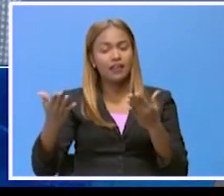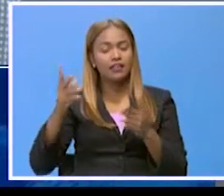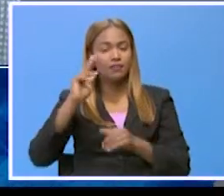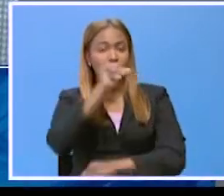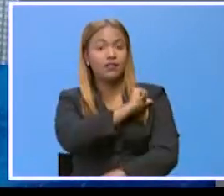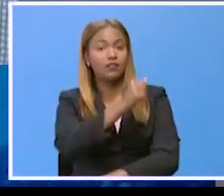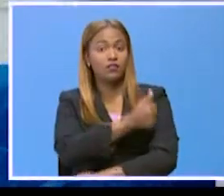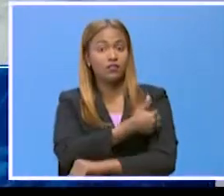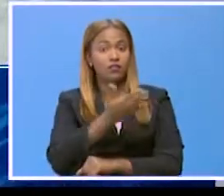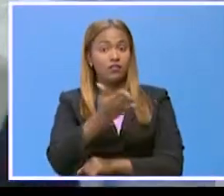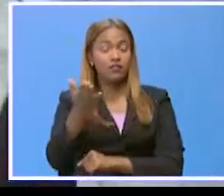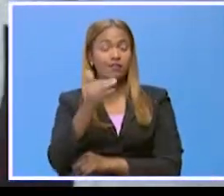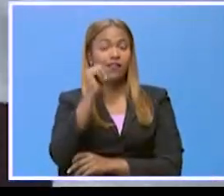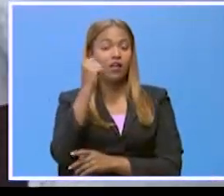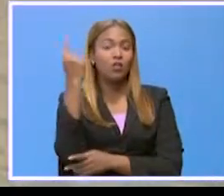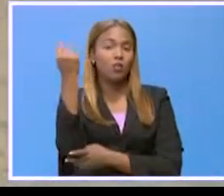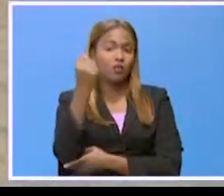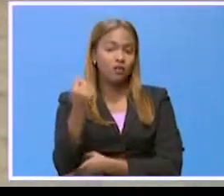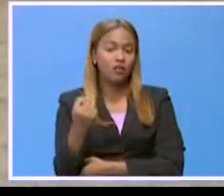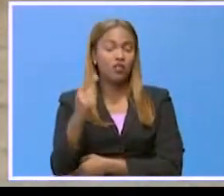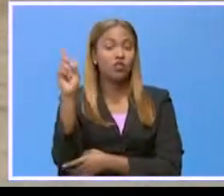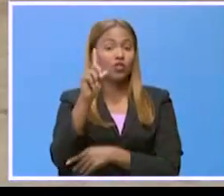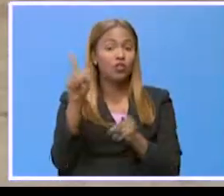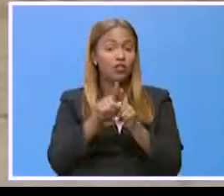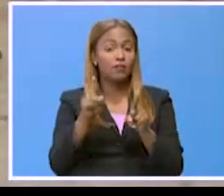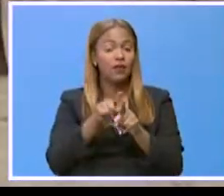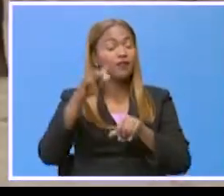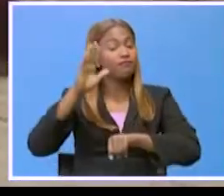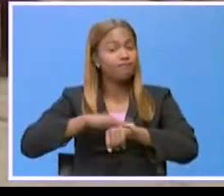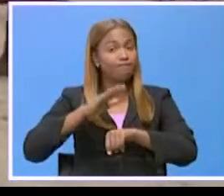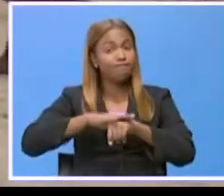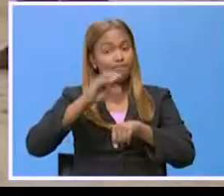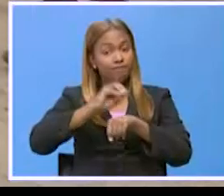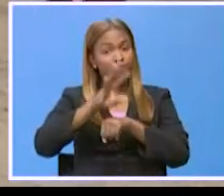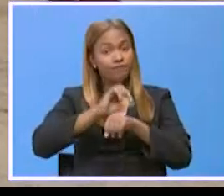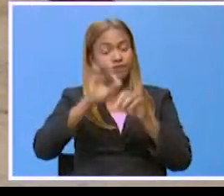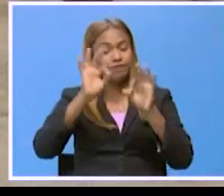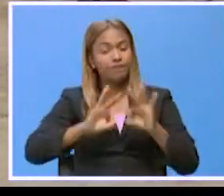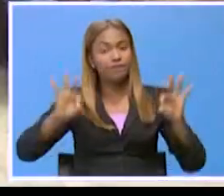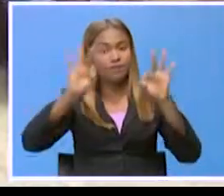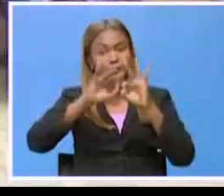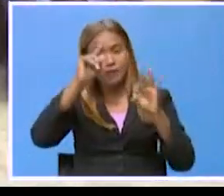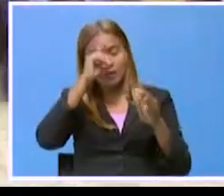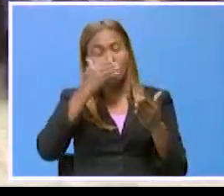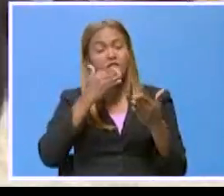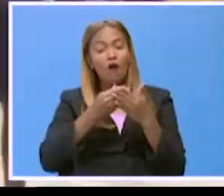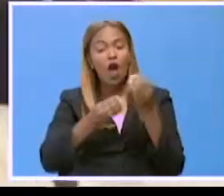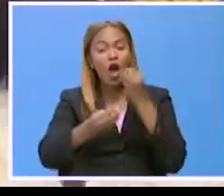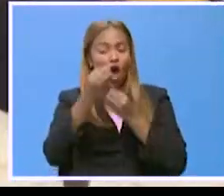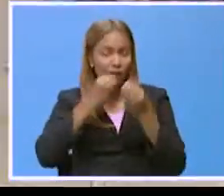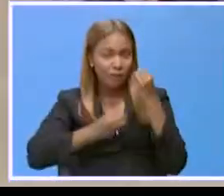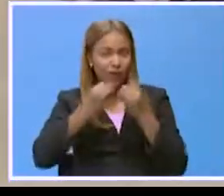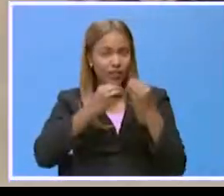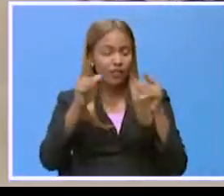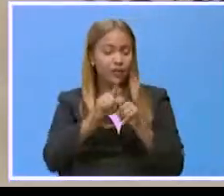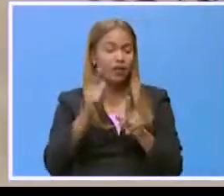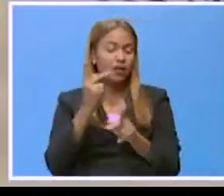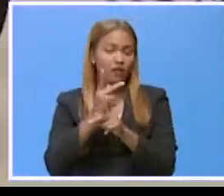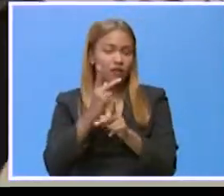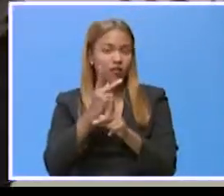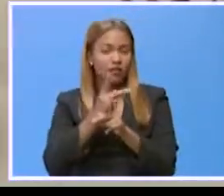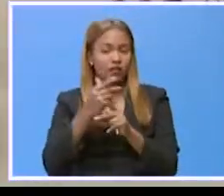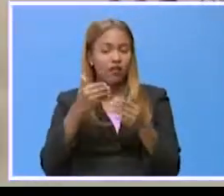autoridades todos los martes donde también advirtieron sobre la importancia de una buena alimentación y la precaución